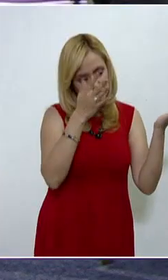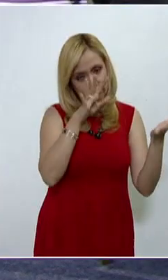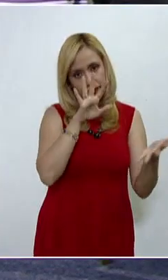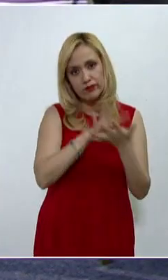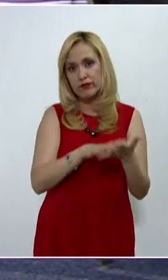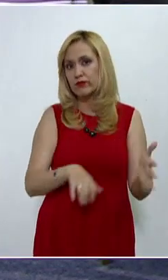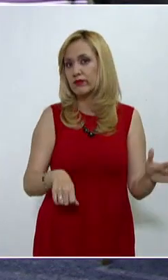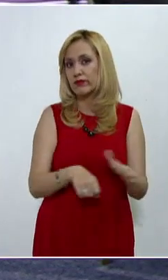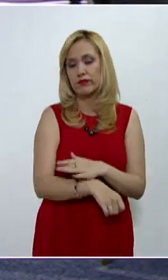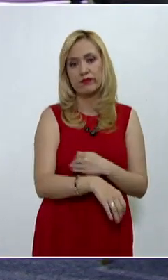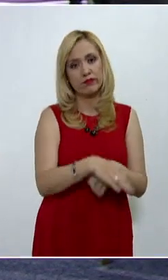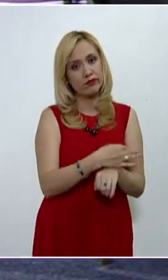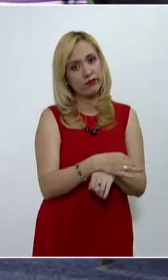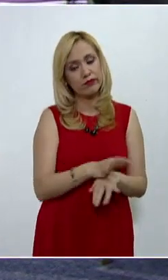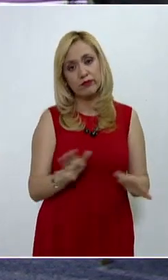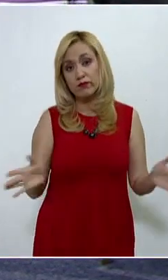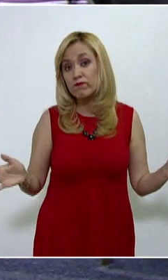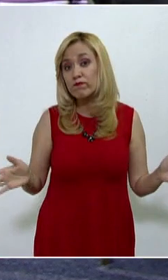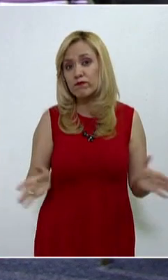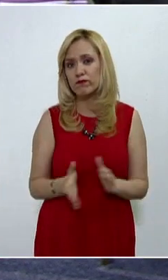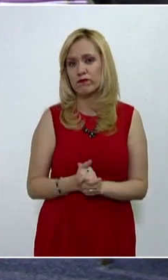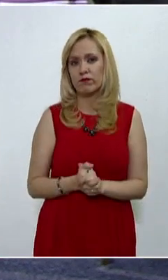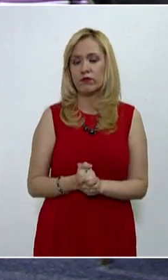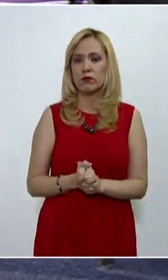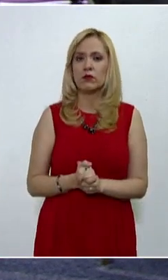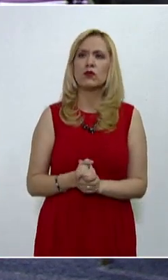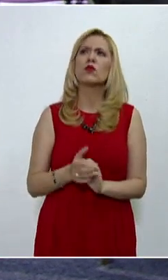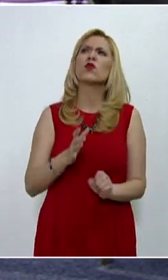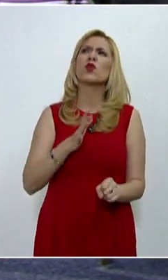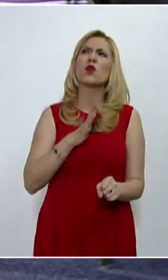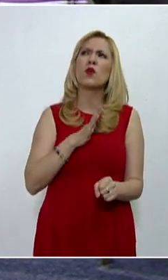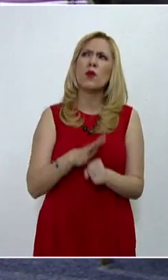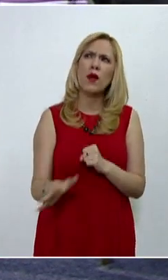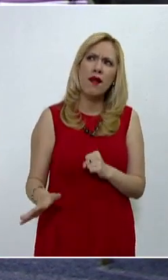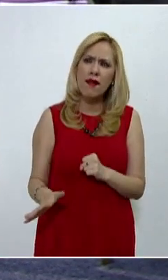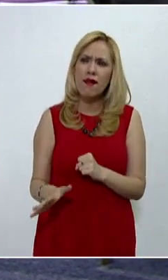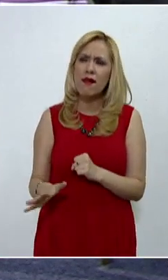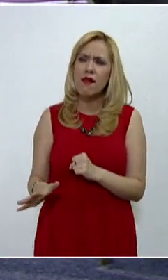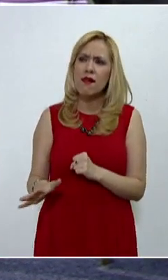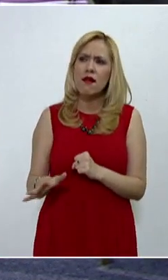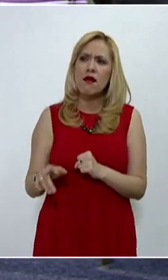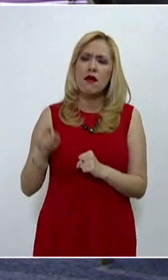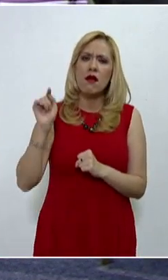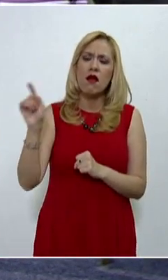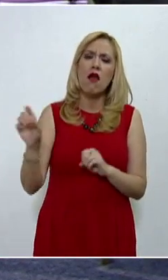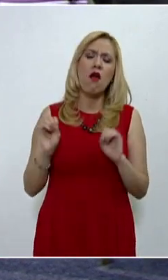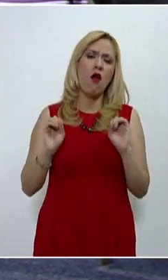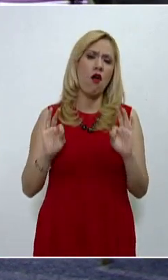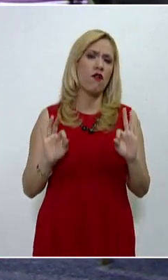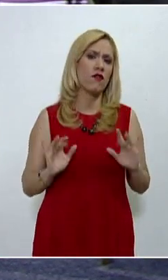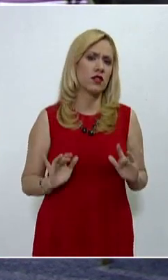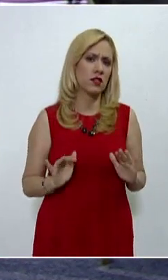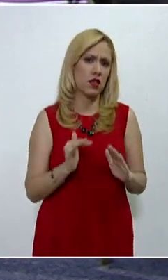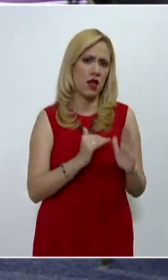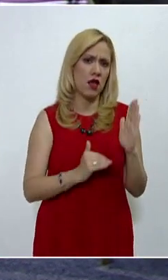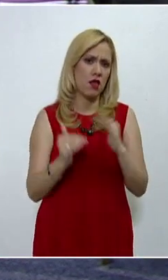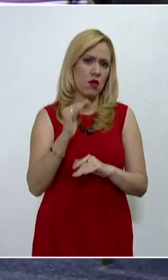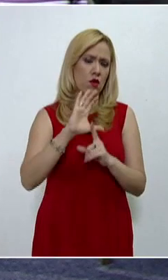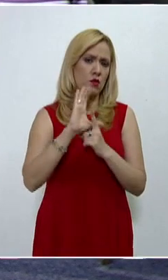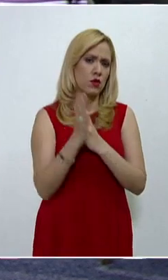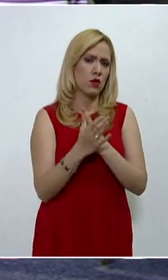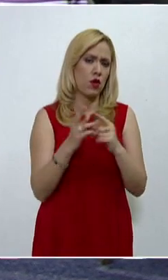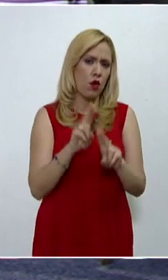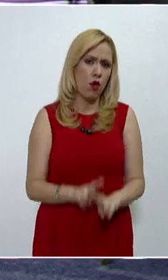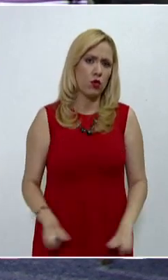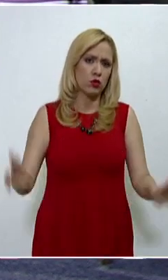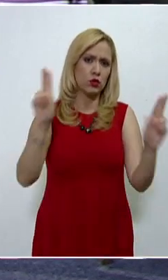manera preventiva. ¿Cuál es la posición, Alan, de la oficina del Alto Comisionado de las Naciones